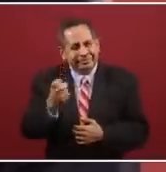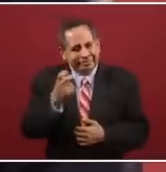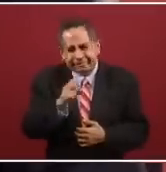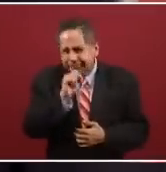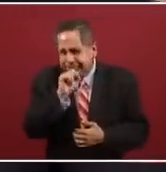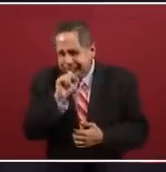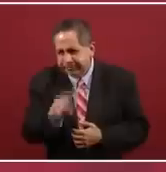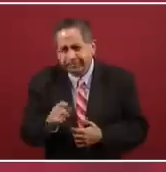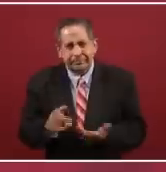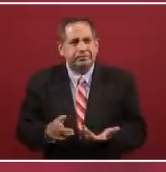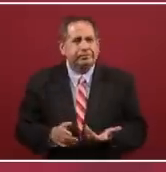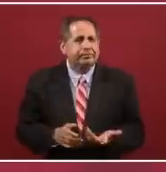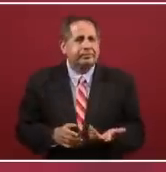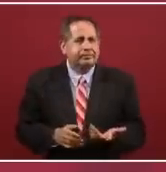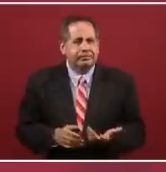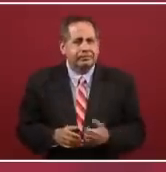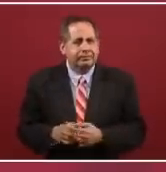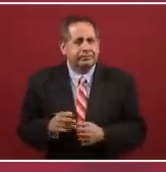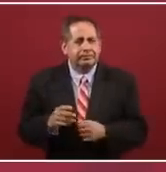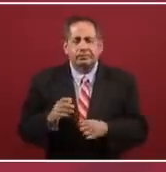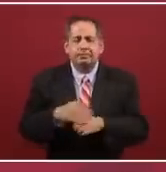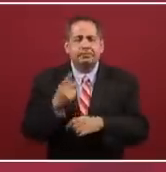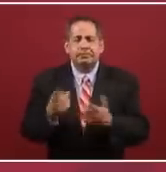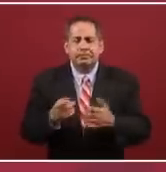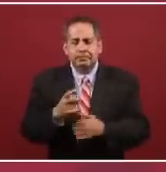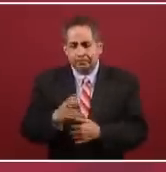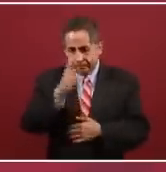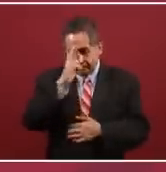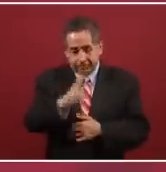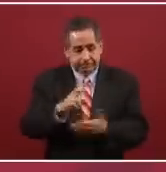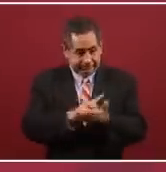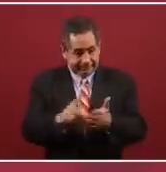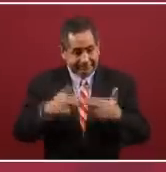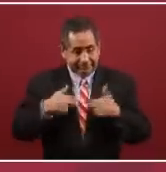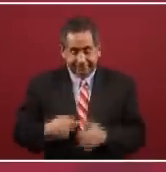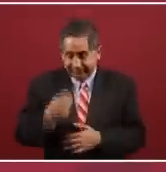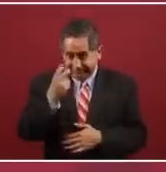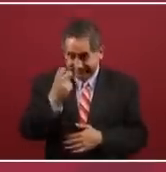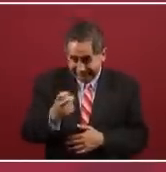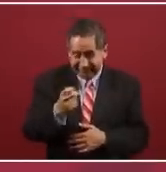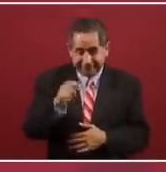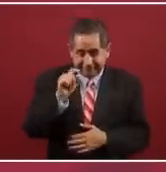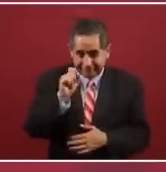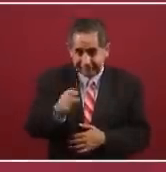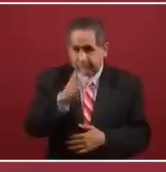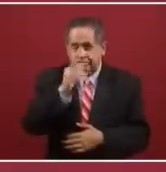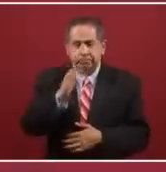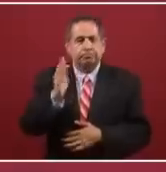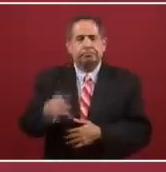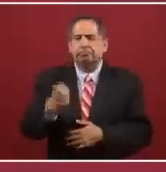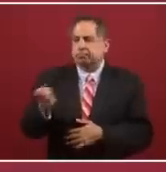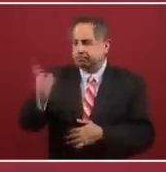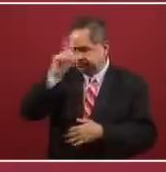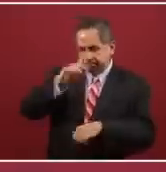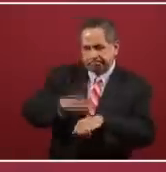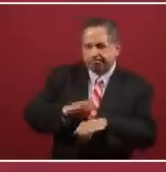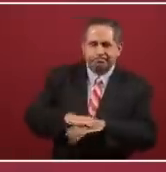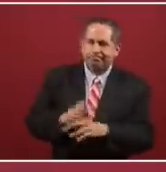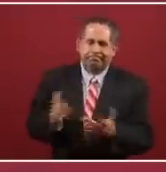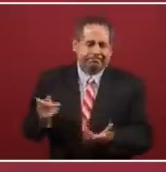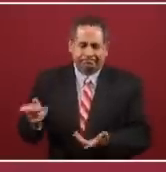precisamente por respeto a los derechos humanos, aceptar esa recomendación.